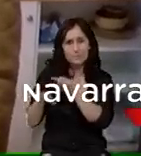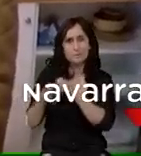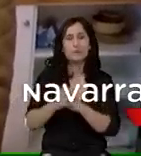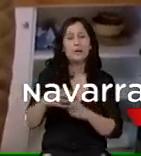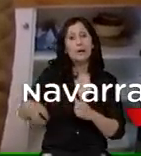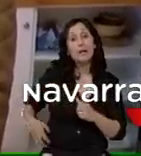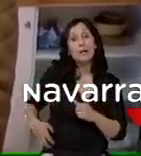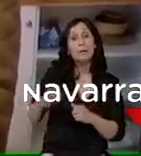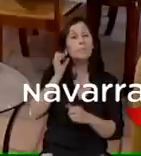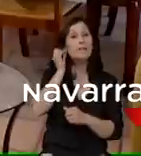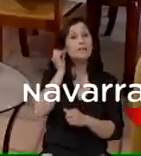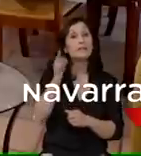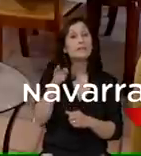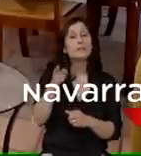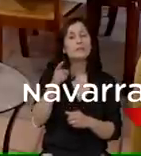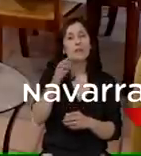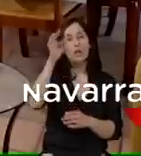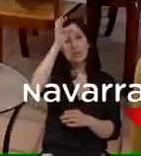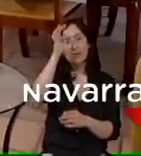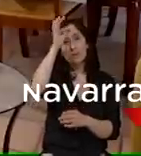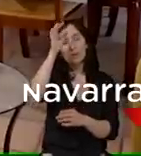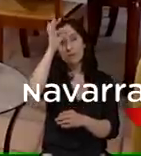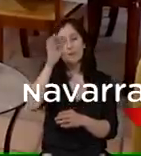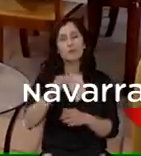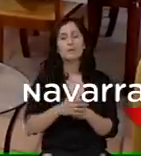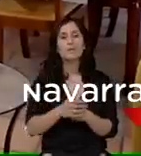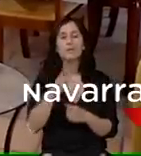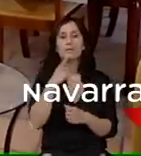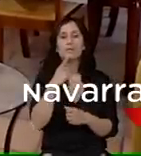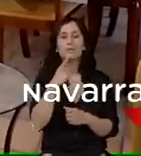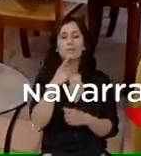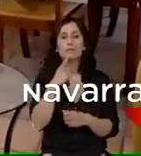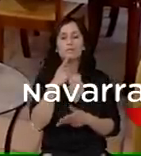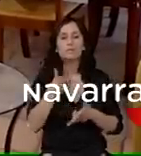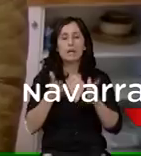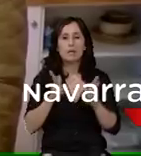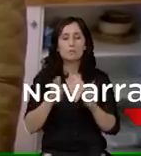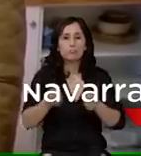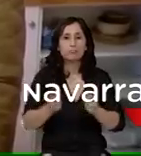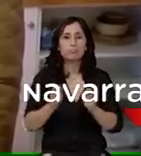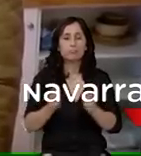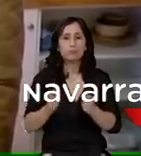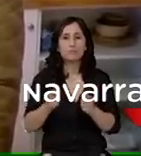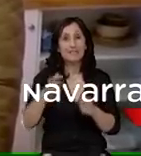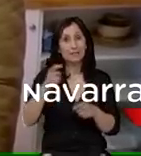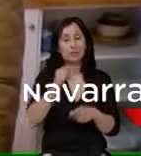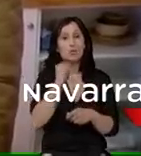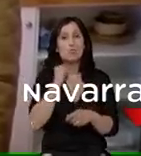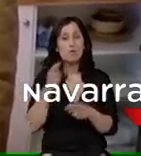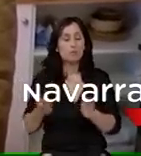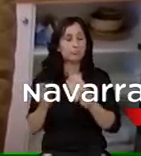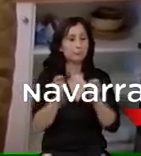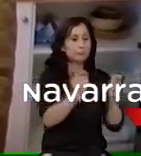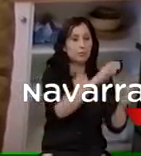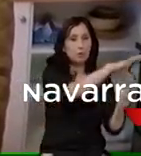solían mandar todos los domingos un carruaje al pueblo en el que traían al cura y aquí les hacía todos